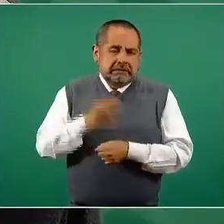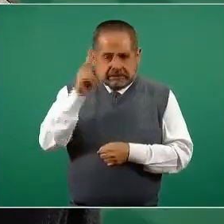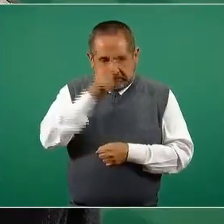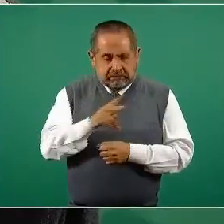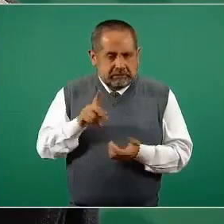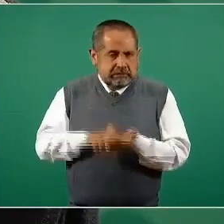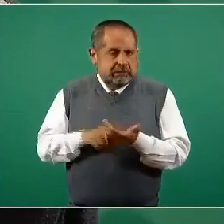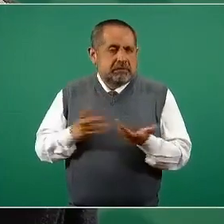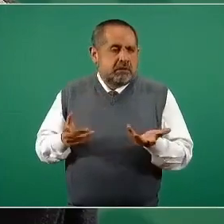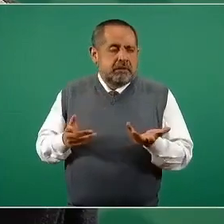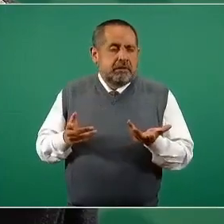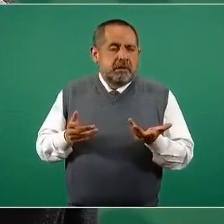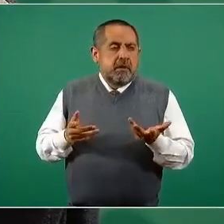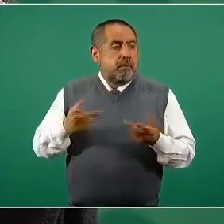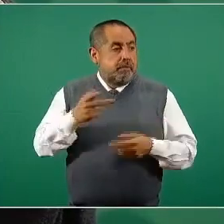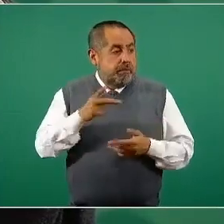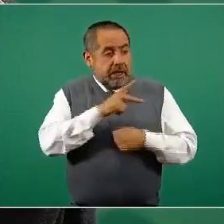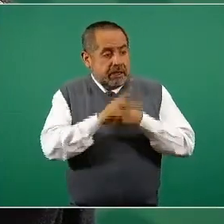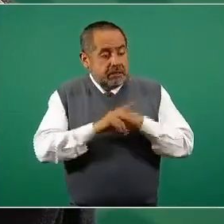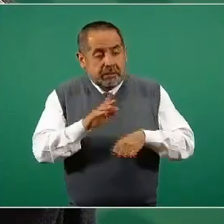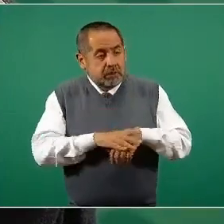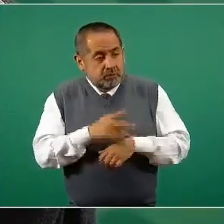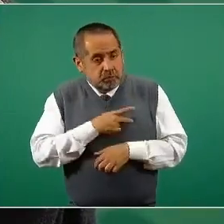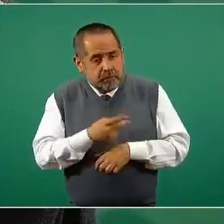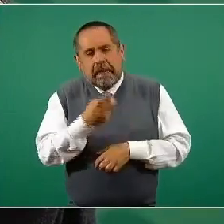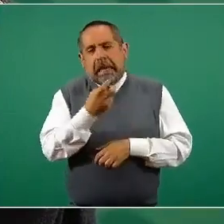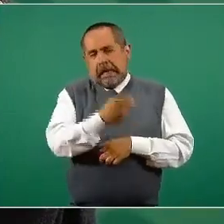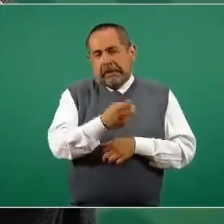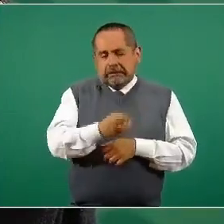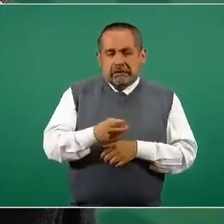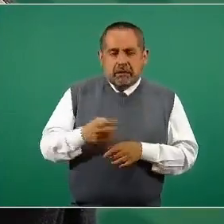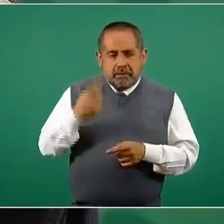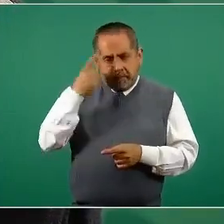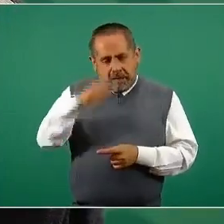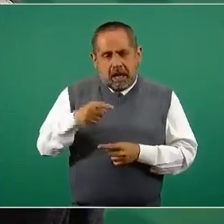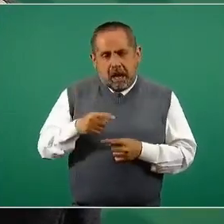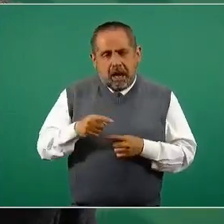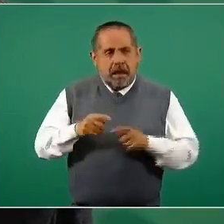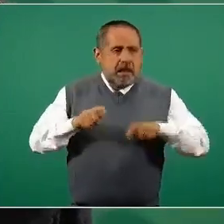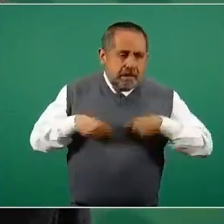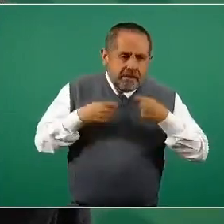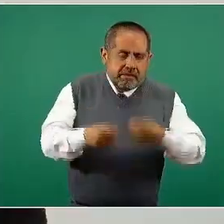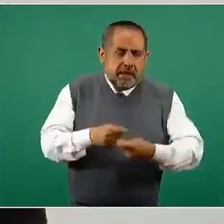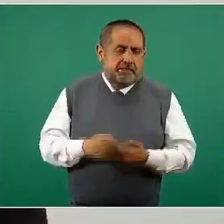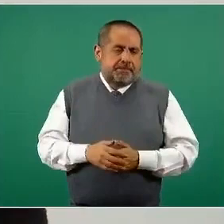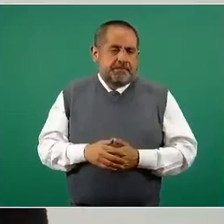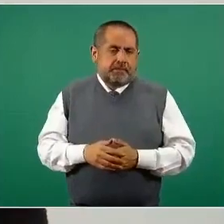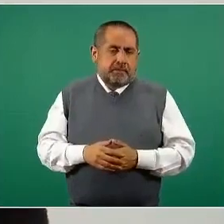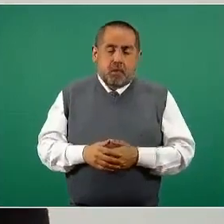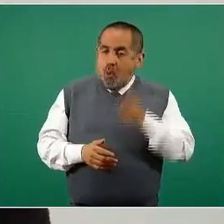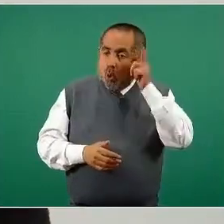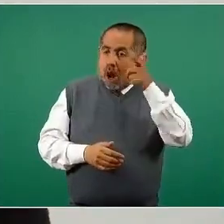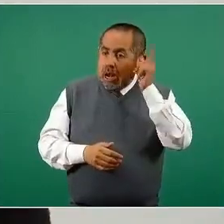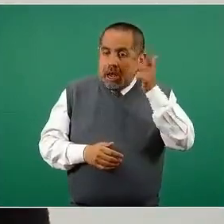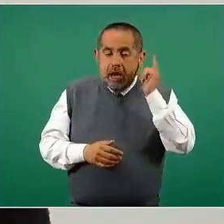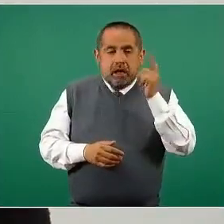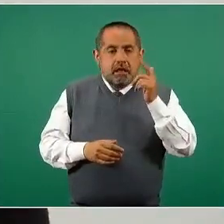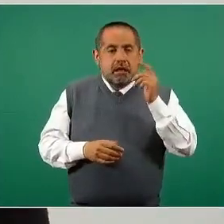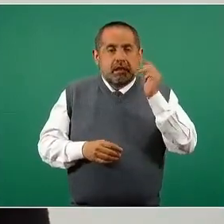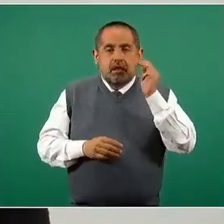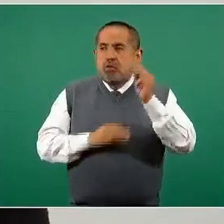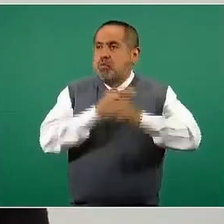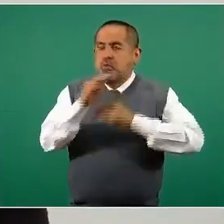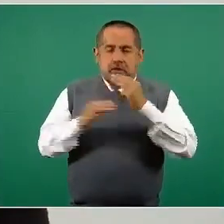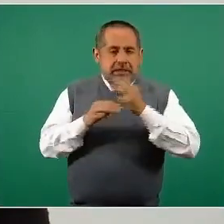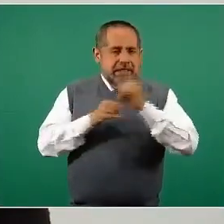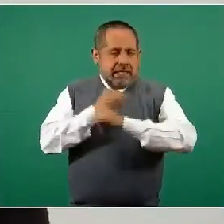países con menores ingresos o con menores capacidades de acceder a la vacuna. Y esperemos que mientras la comunidad internacional empuje y